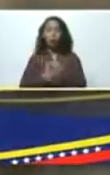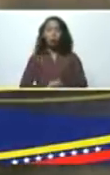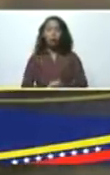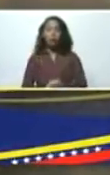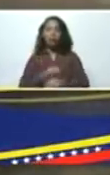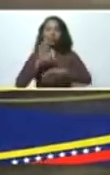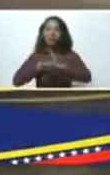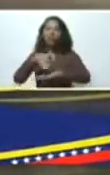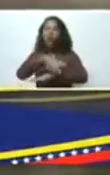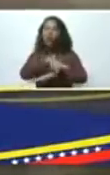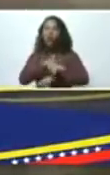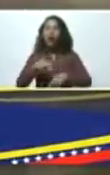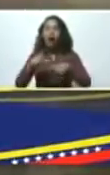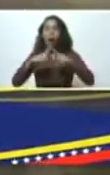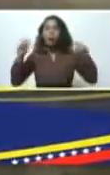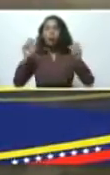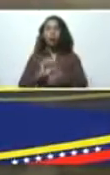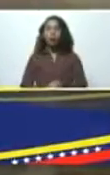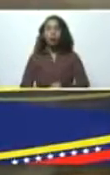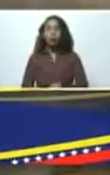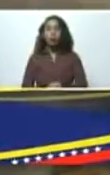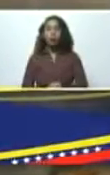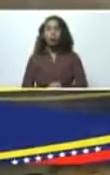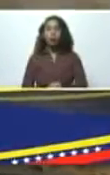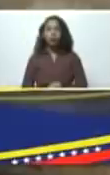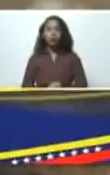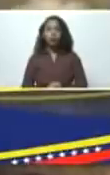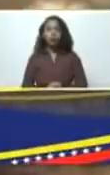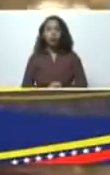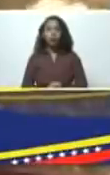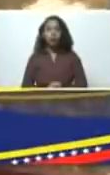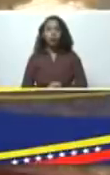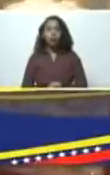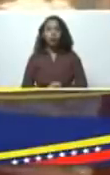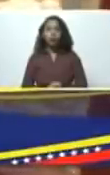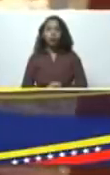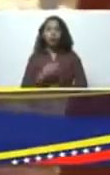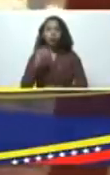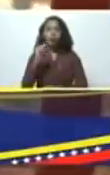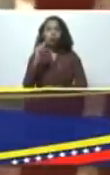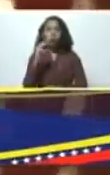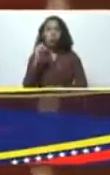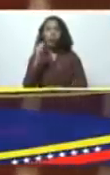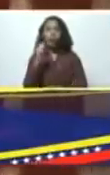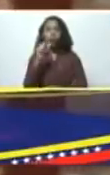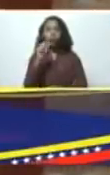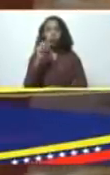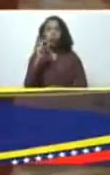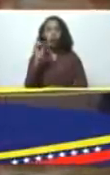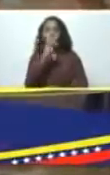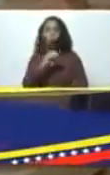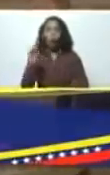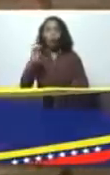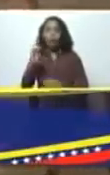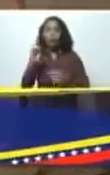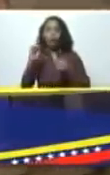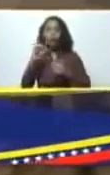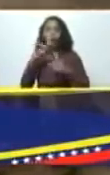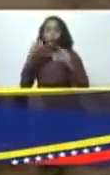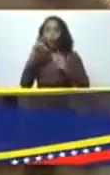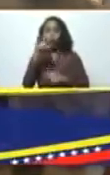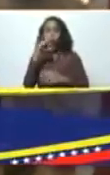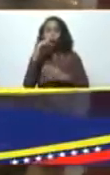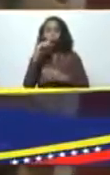qué parte de Japón? ¿Ah? Numazu, presidente. ¿Dónde queda eso? Al oeste de Tokio. ¿Y tú hablas